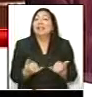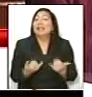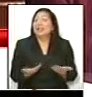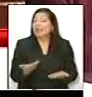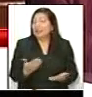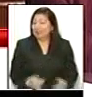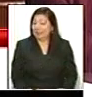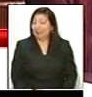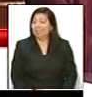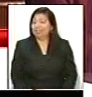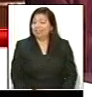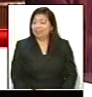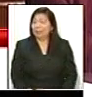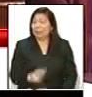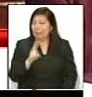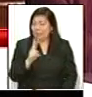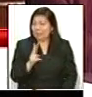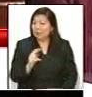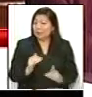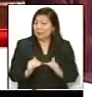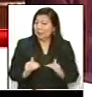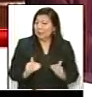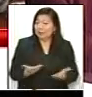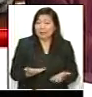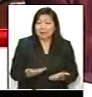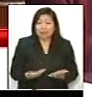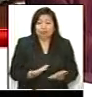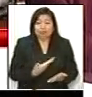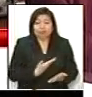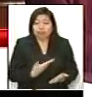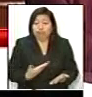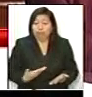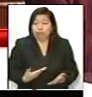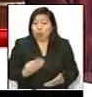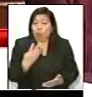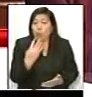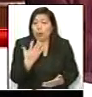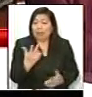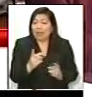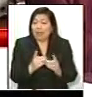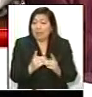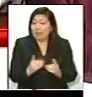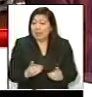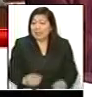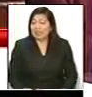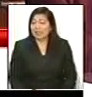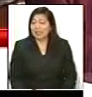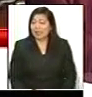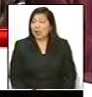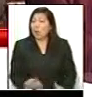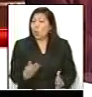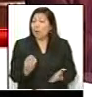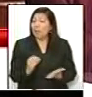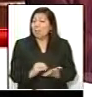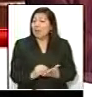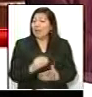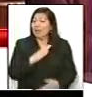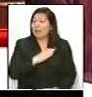dice nada. El Perú, Lima es una ciudad ingobernable con 43 distritos y 9 más en el